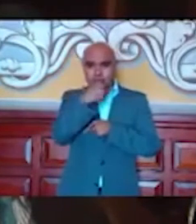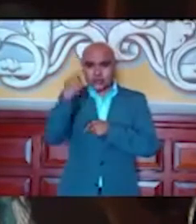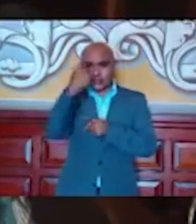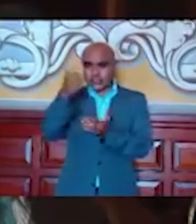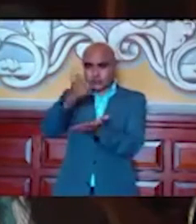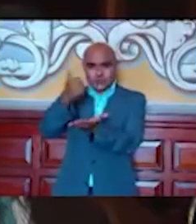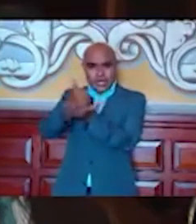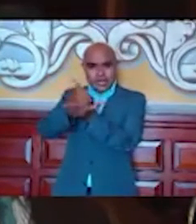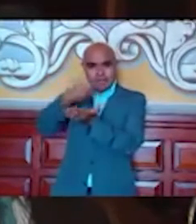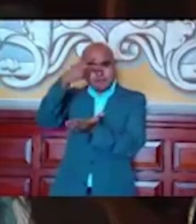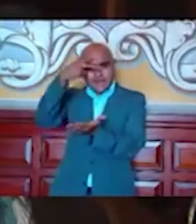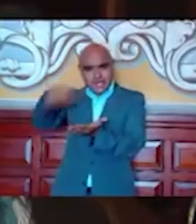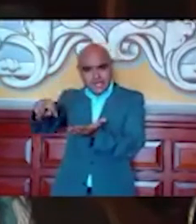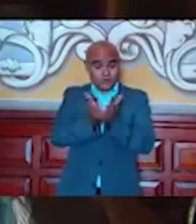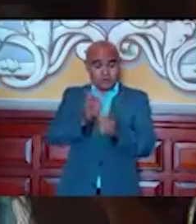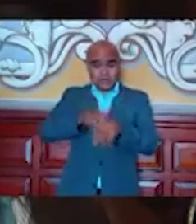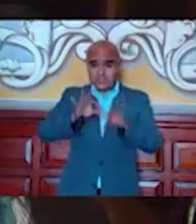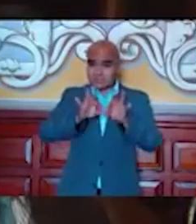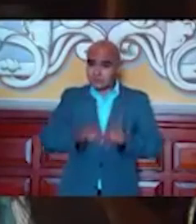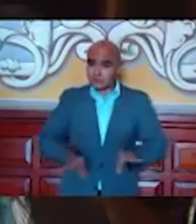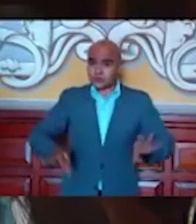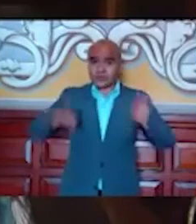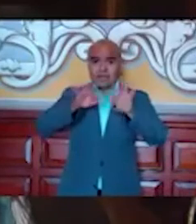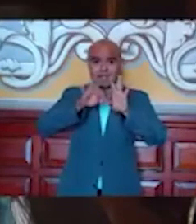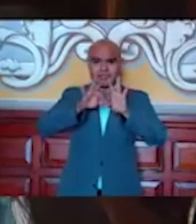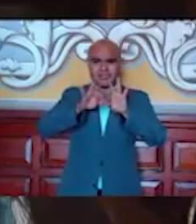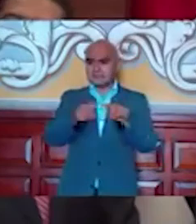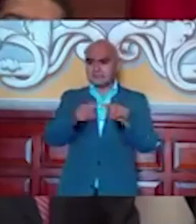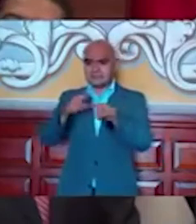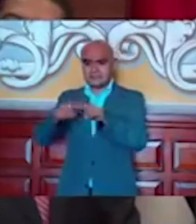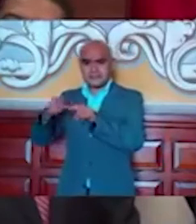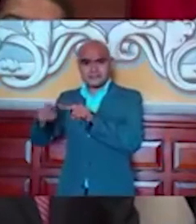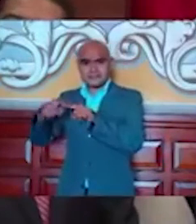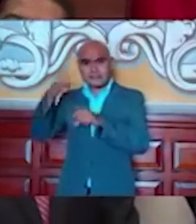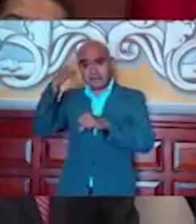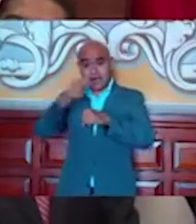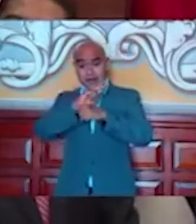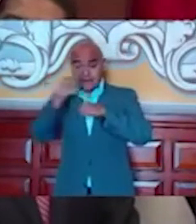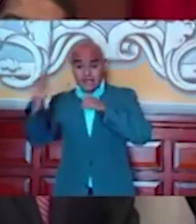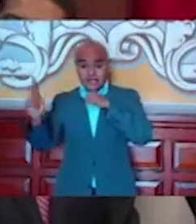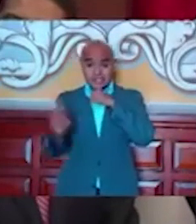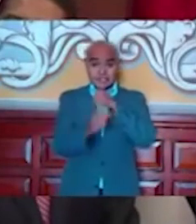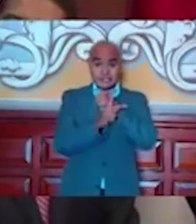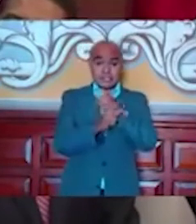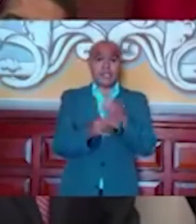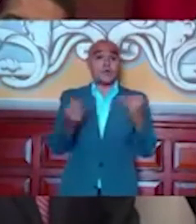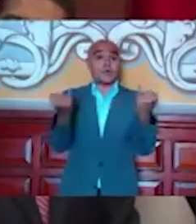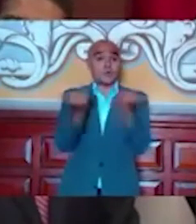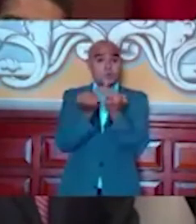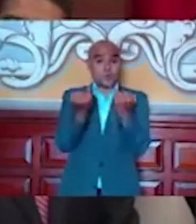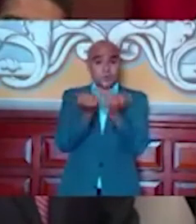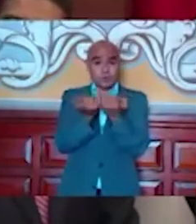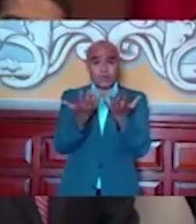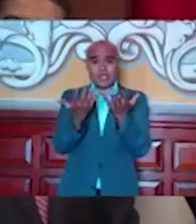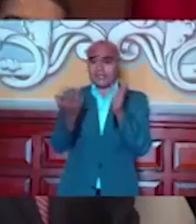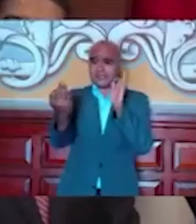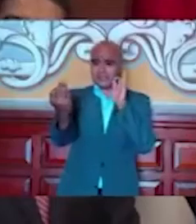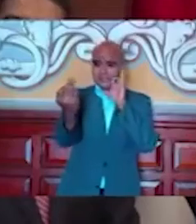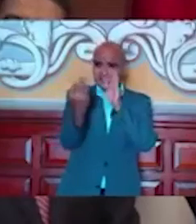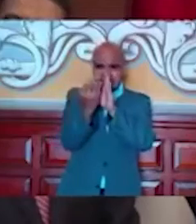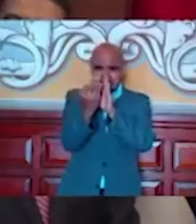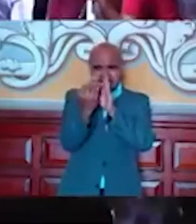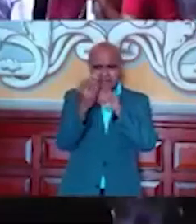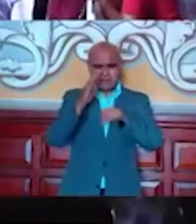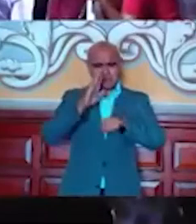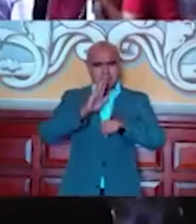Tenemos a 3 horas a la redonda el 50% del mercado